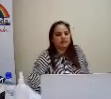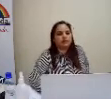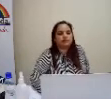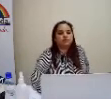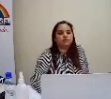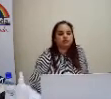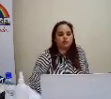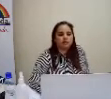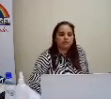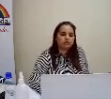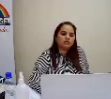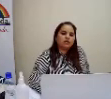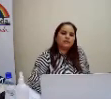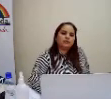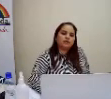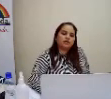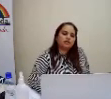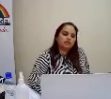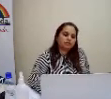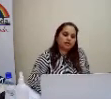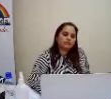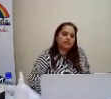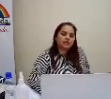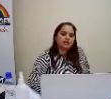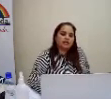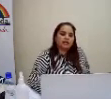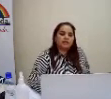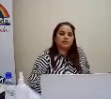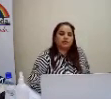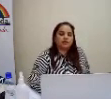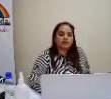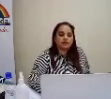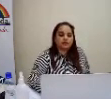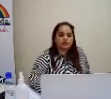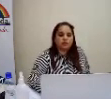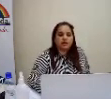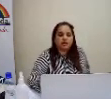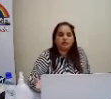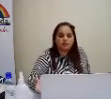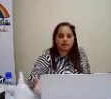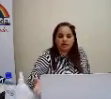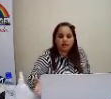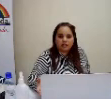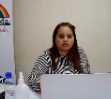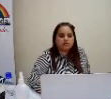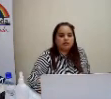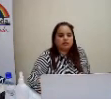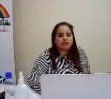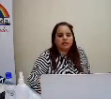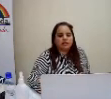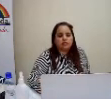adaptarse. A veces puede ser un divorcio, por ejemplo. Las personas que se divorcian, las personas que son madres por primera